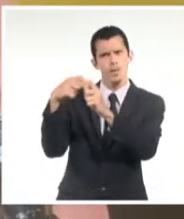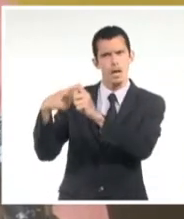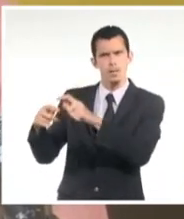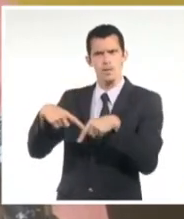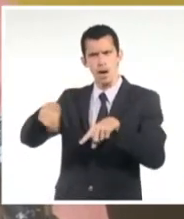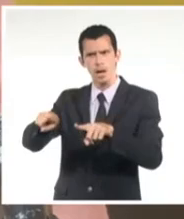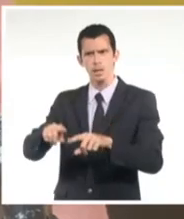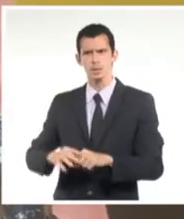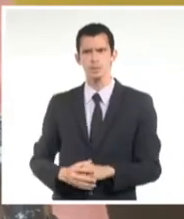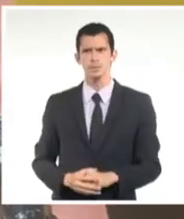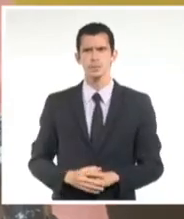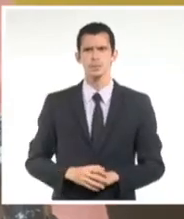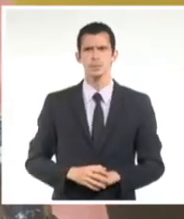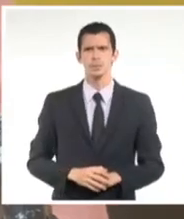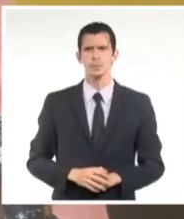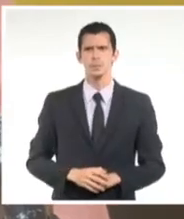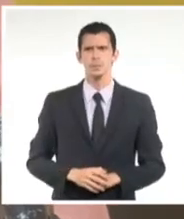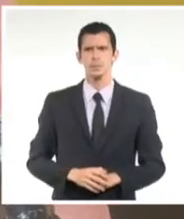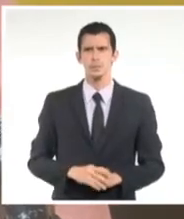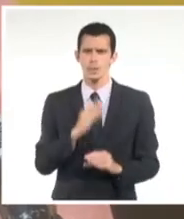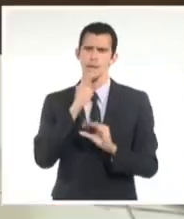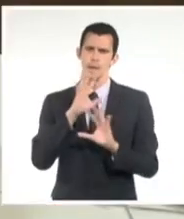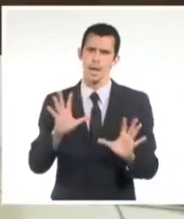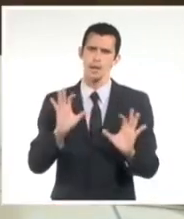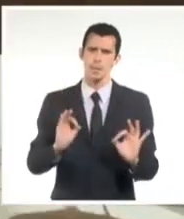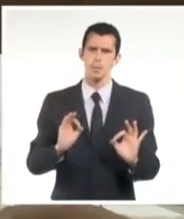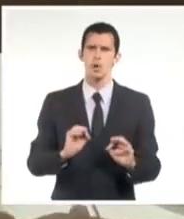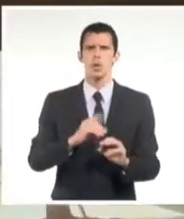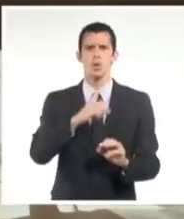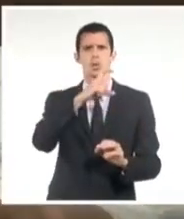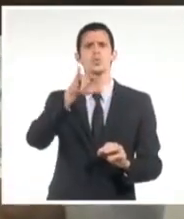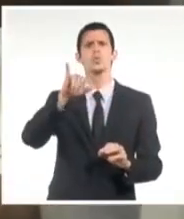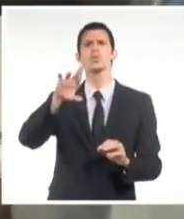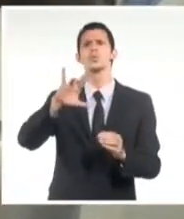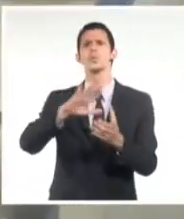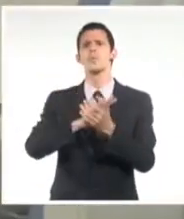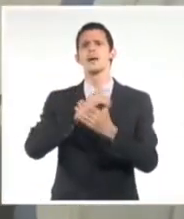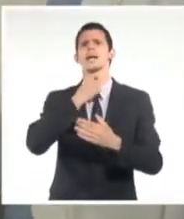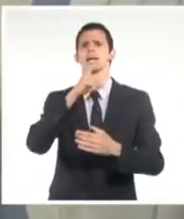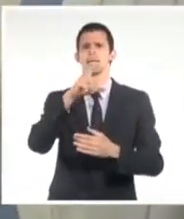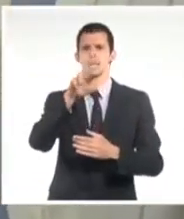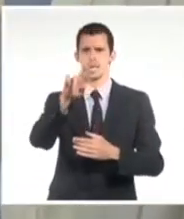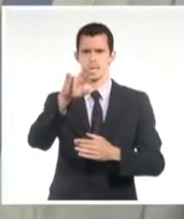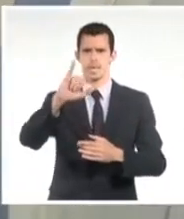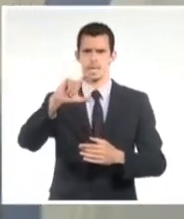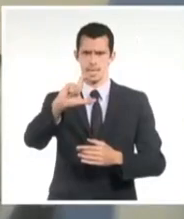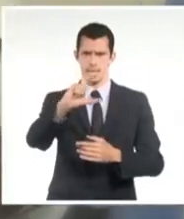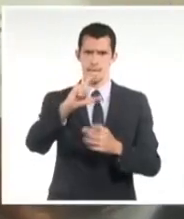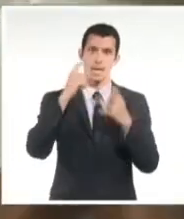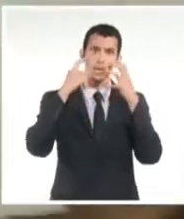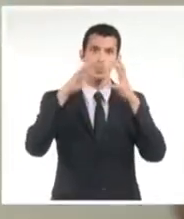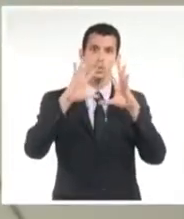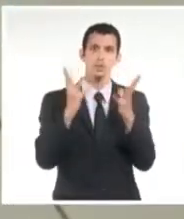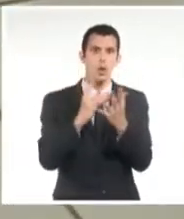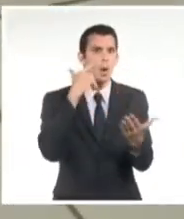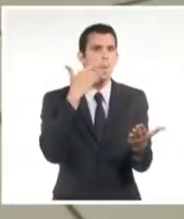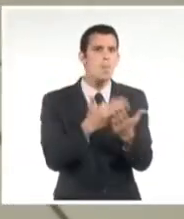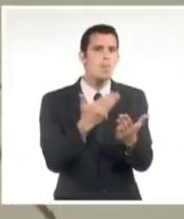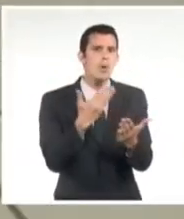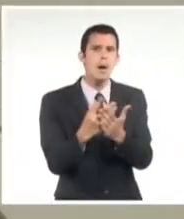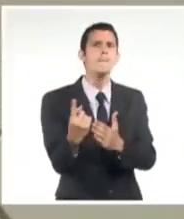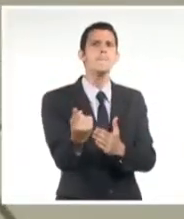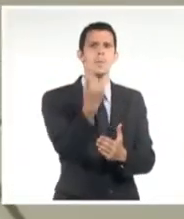productivo del producto natural Curmeric. El producto natural Curmeric es un producto